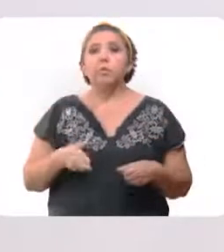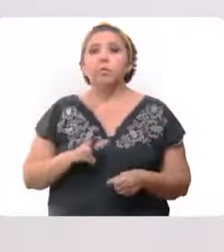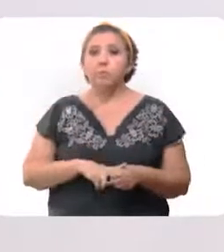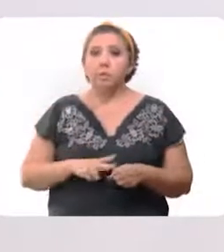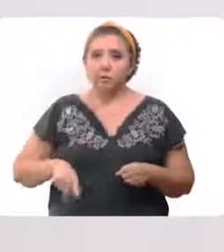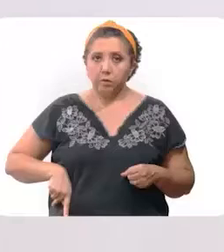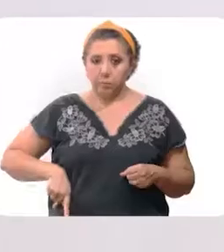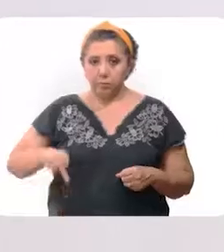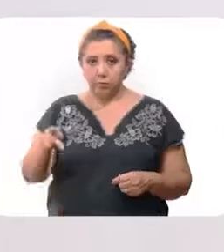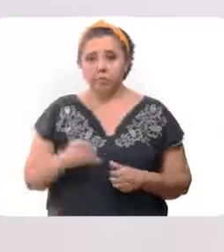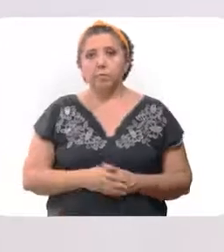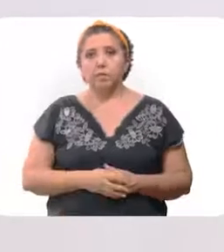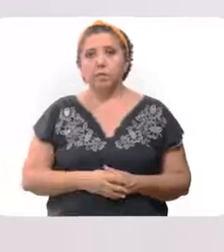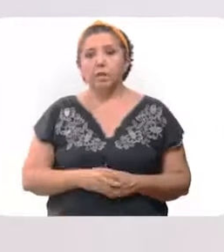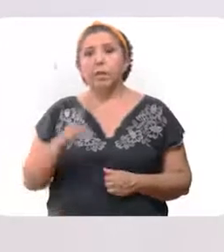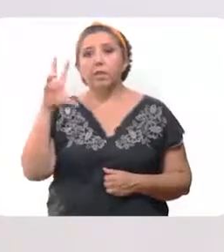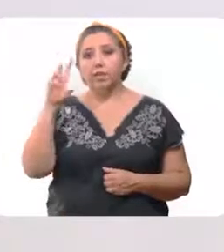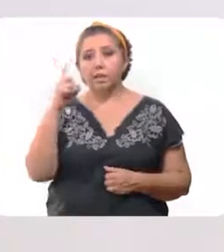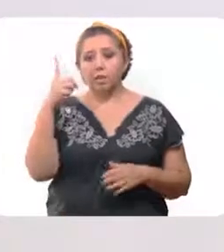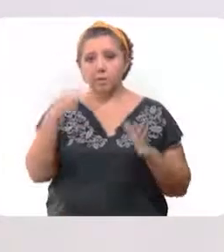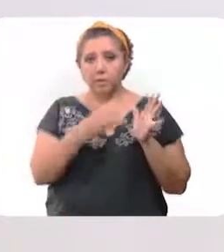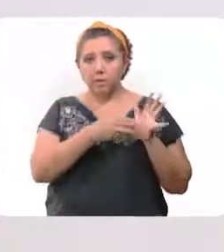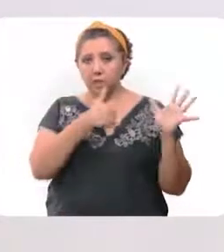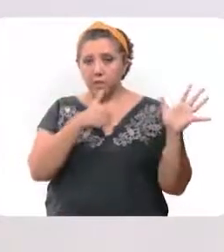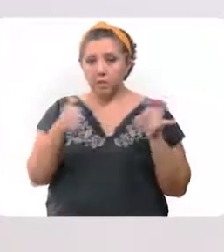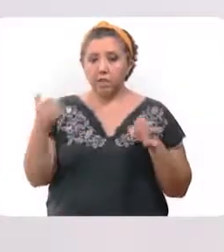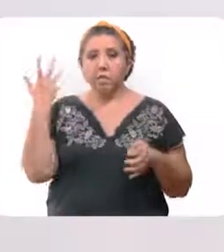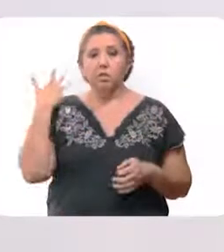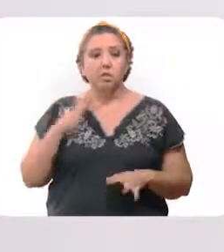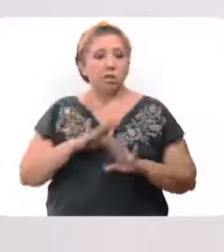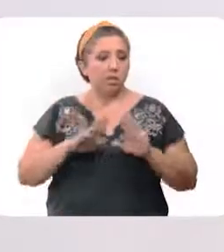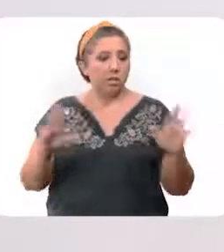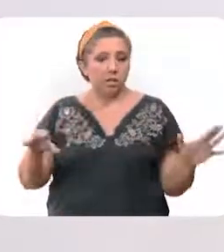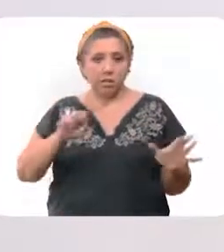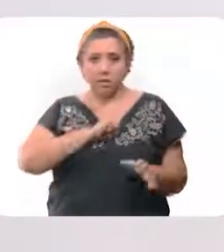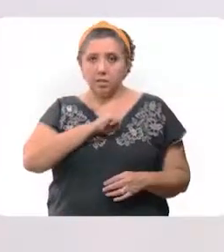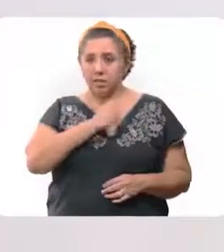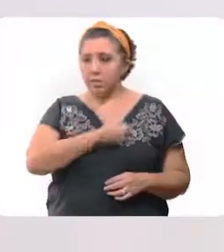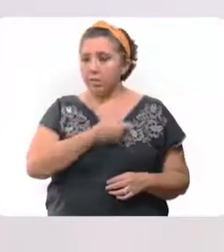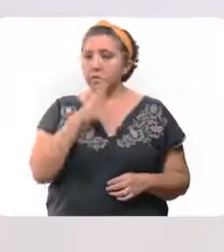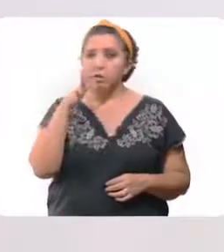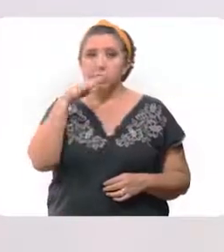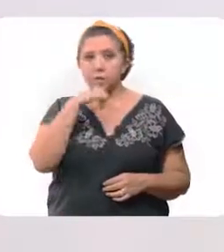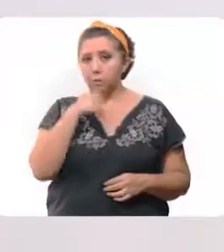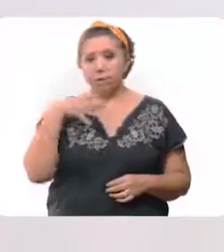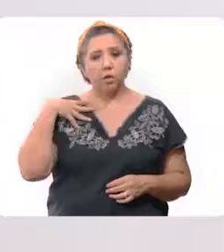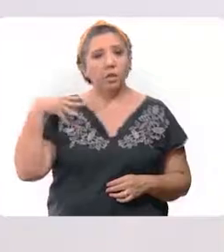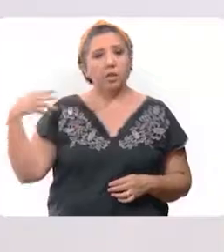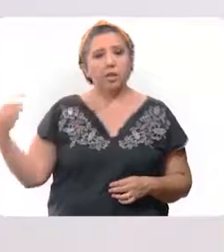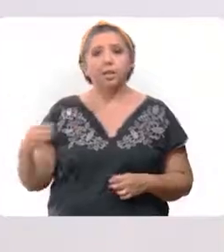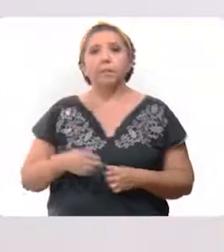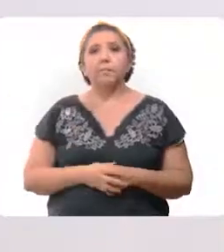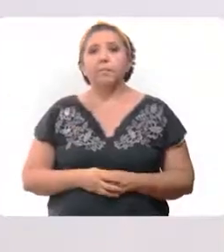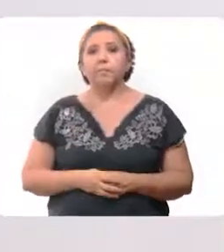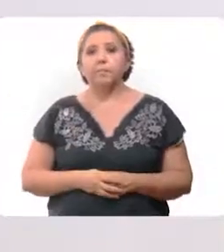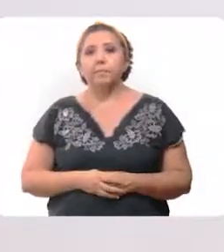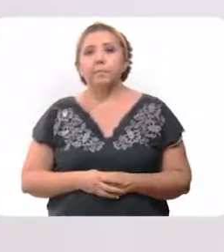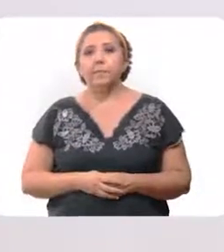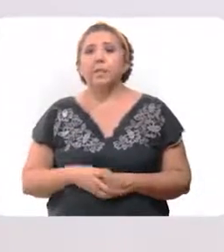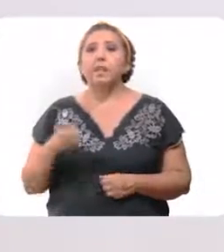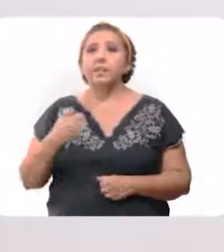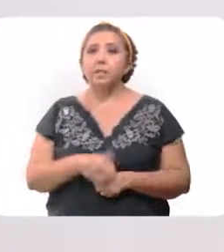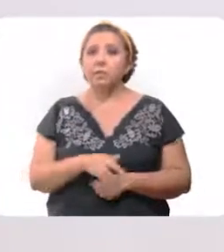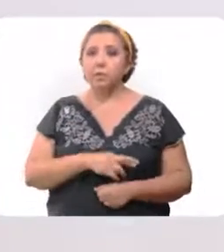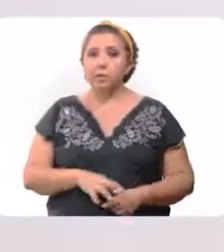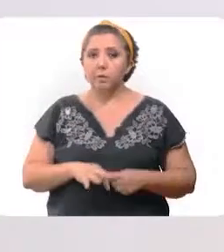en hospitales públicos. 31.610 pacientes ya se recuperaron, no presentan síntomas ni pueden contagiar.